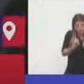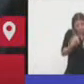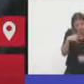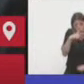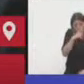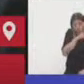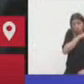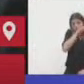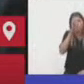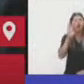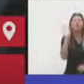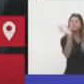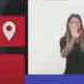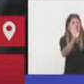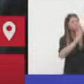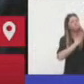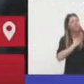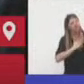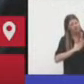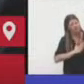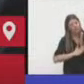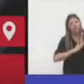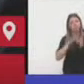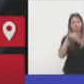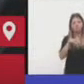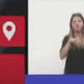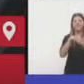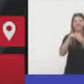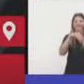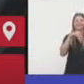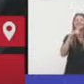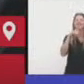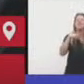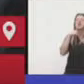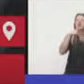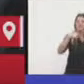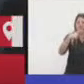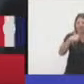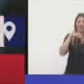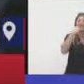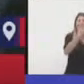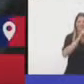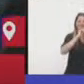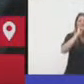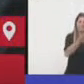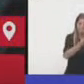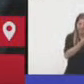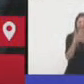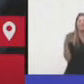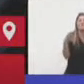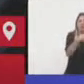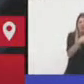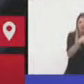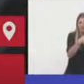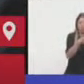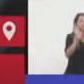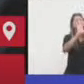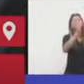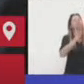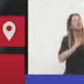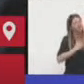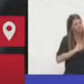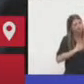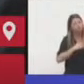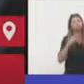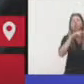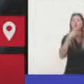un hombre alineado absolutamente con Cristina. Es esa misma persona la que dijo que si querían paz social había que frenar el